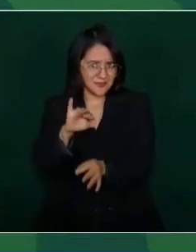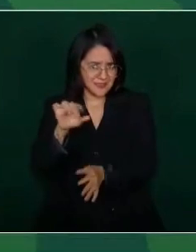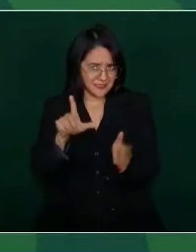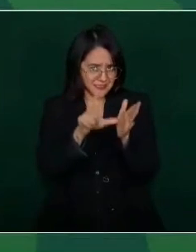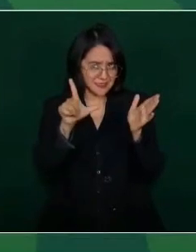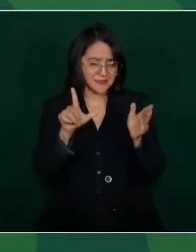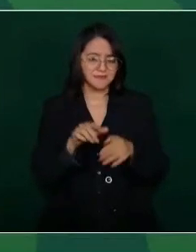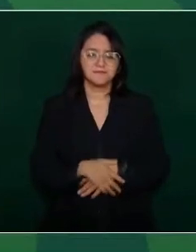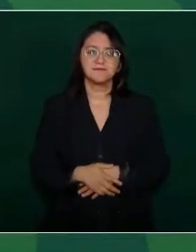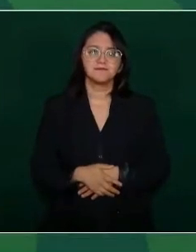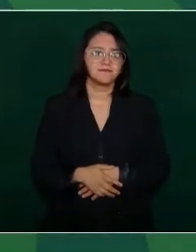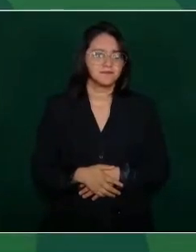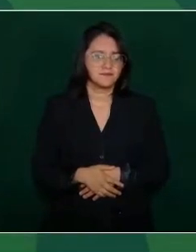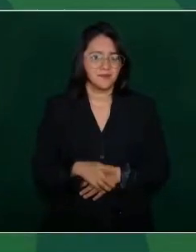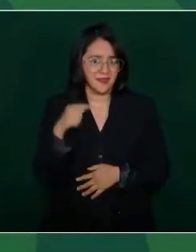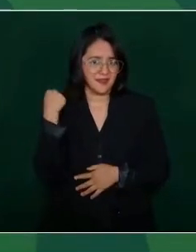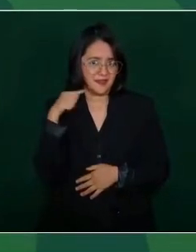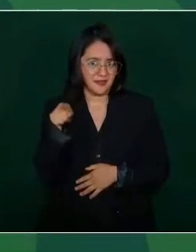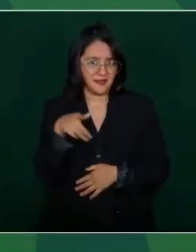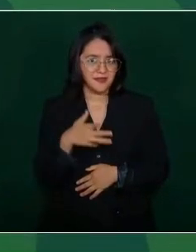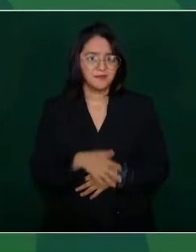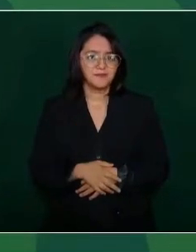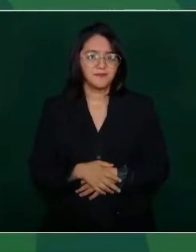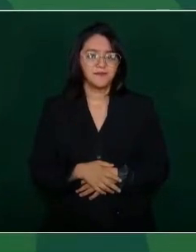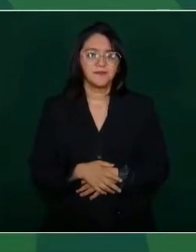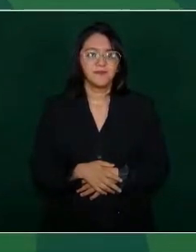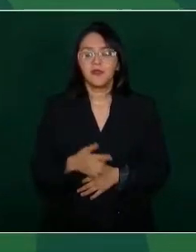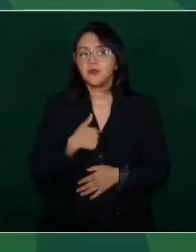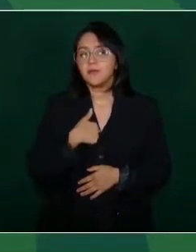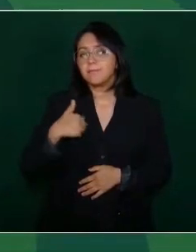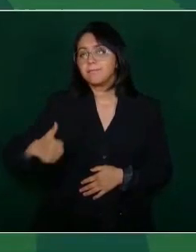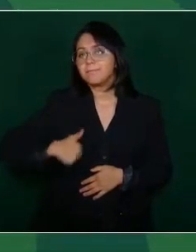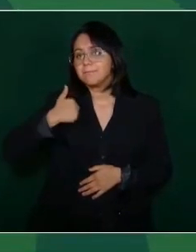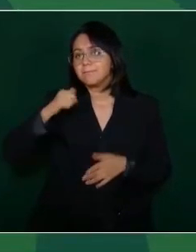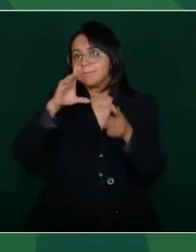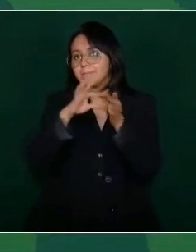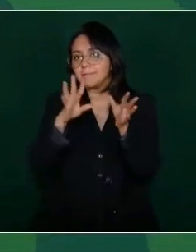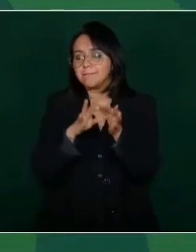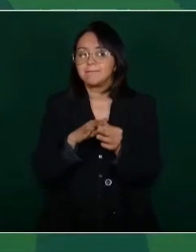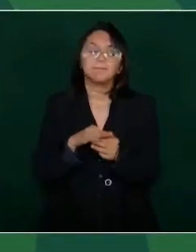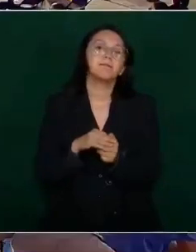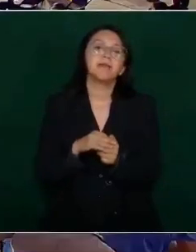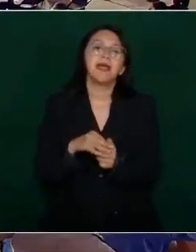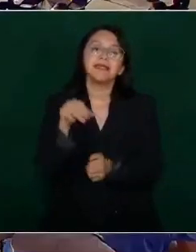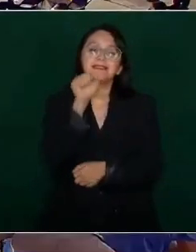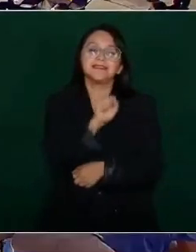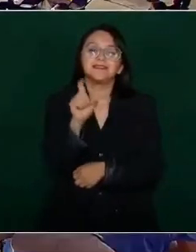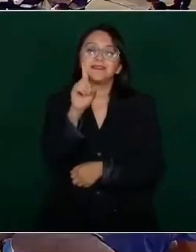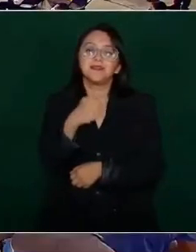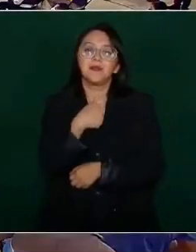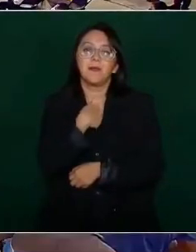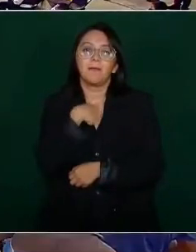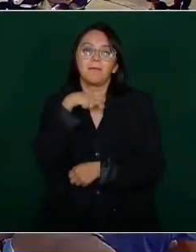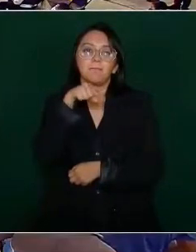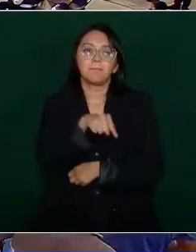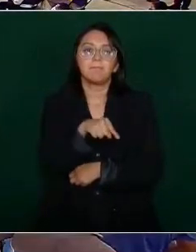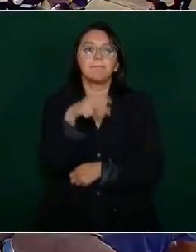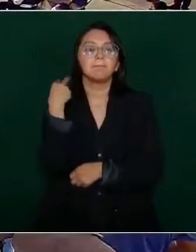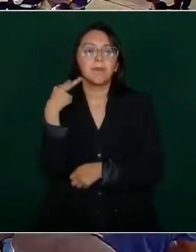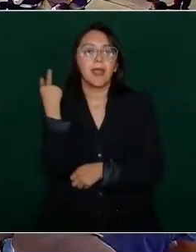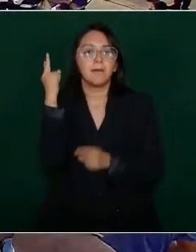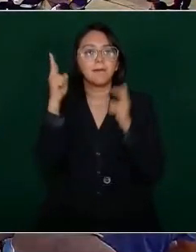Aprovecho para comentar que este fin de semana es Veracruz y